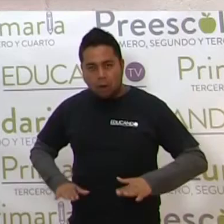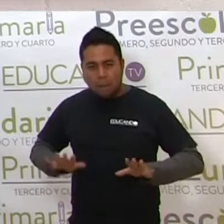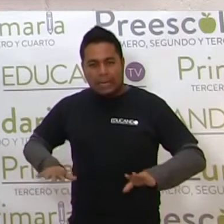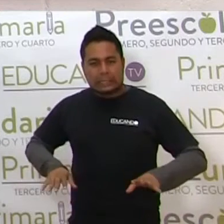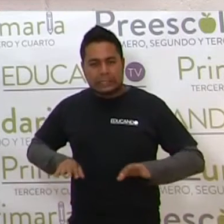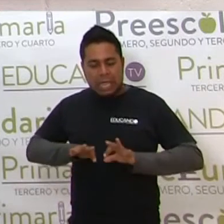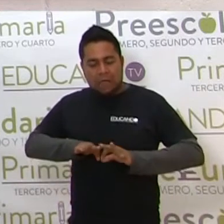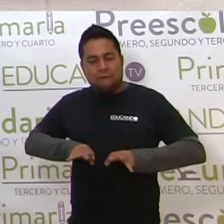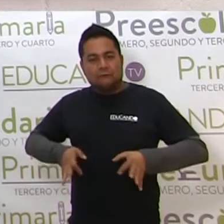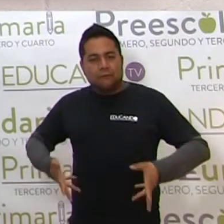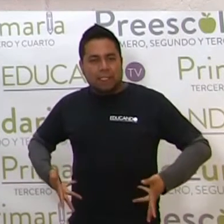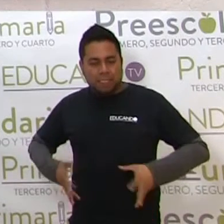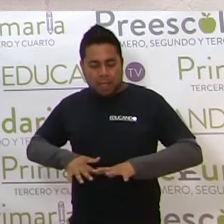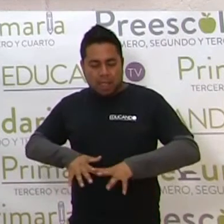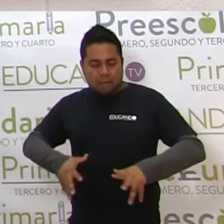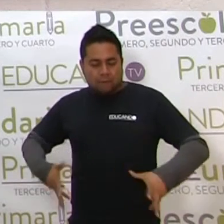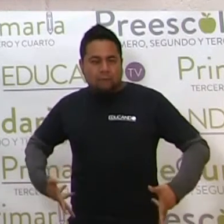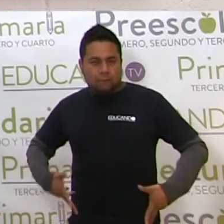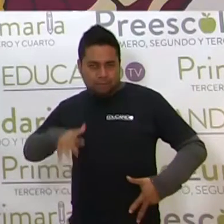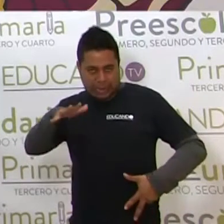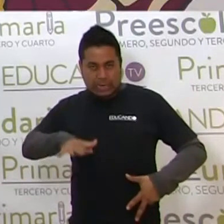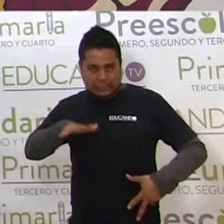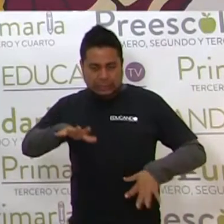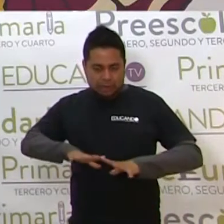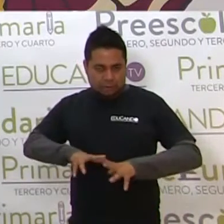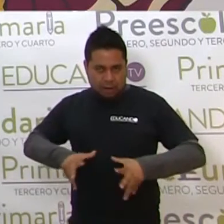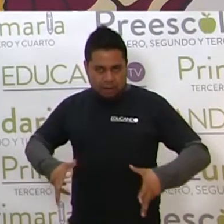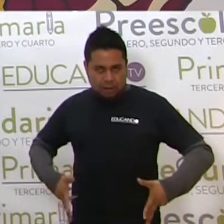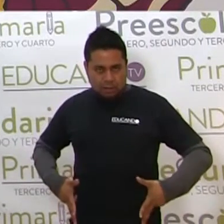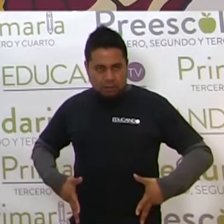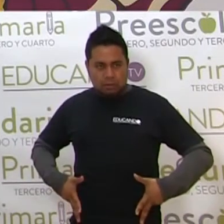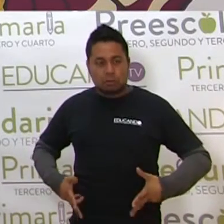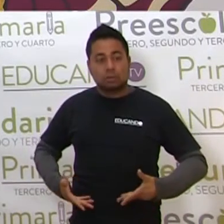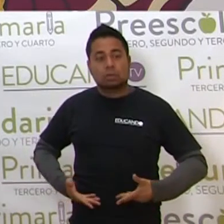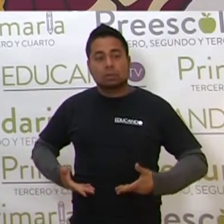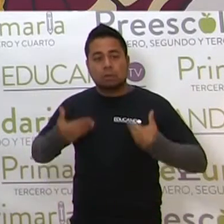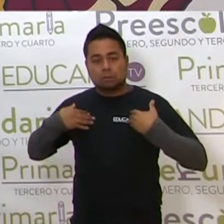abajo que es como la falda y el